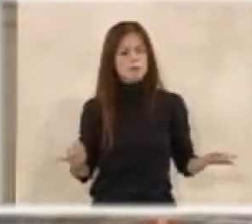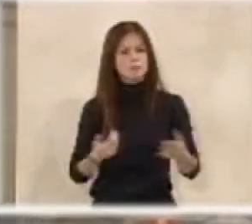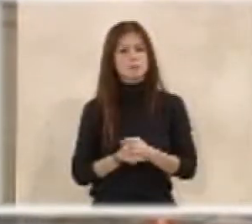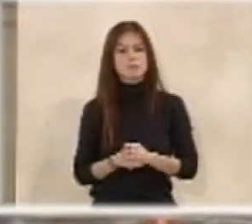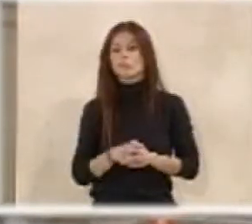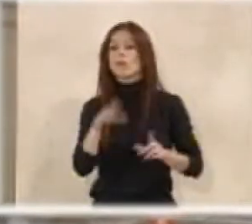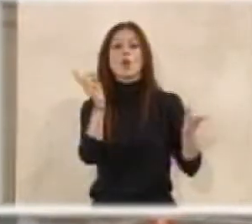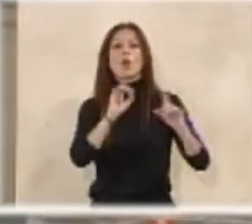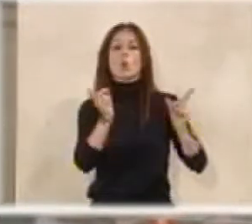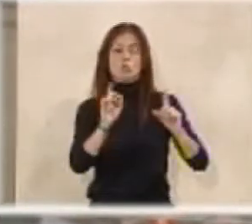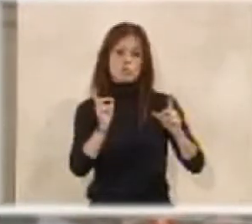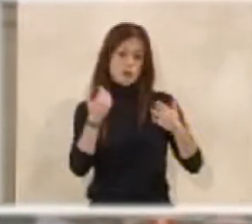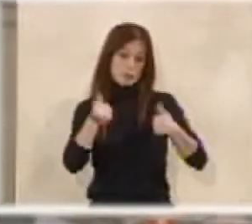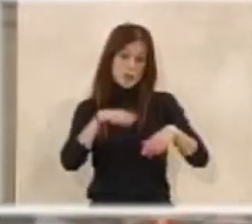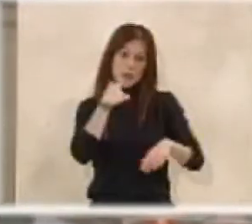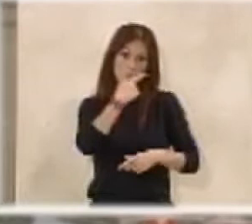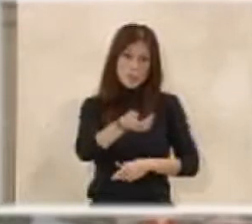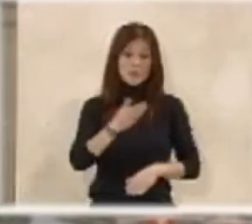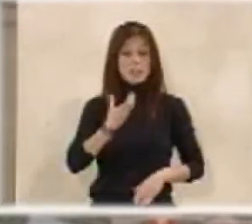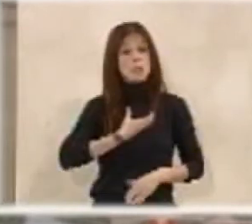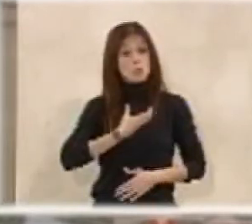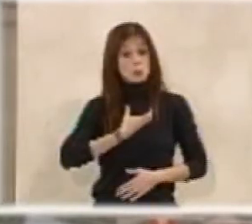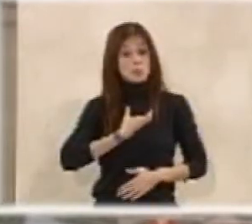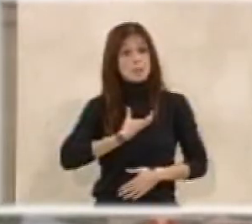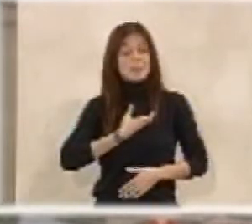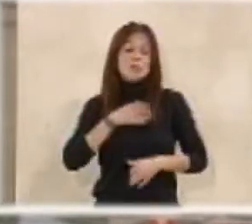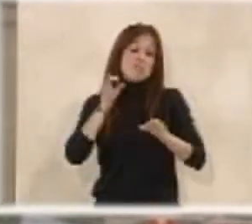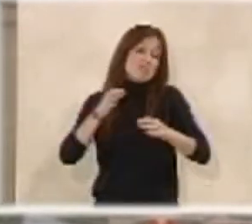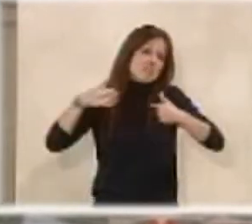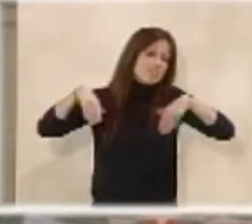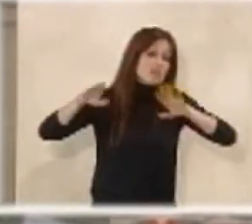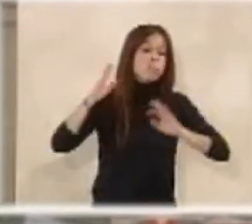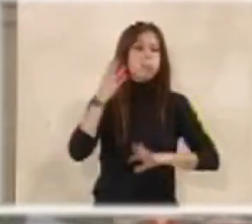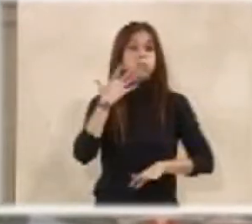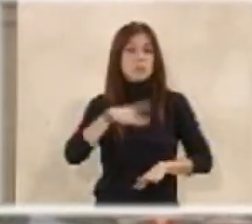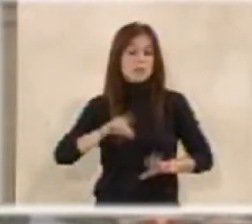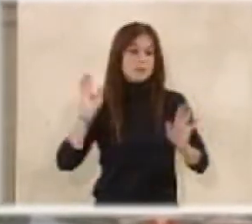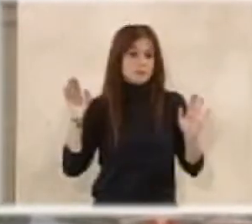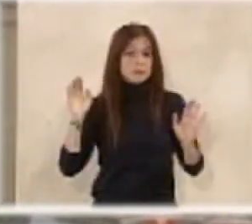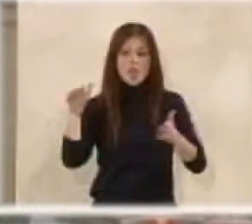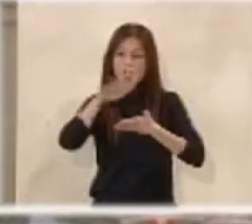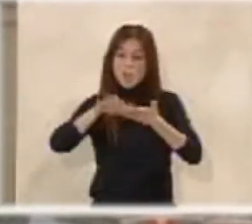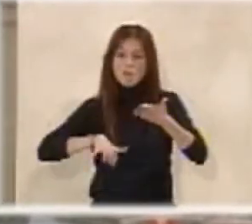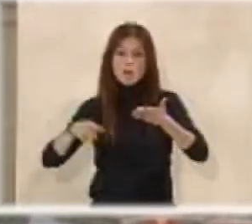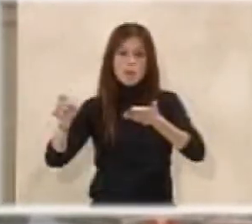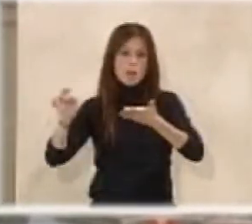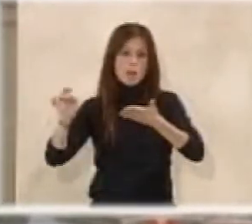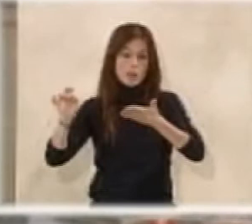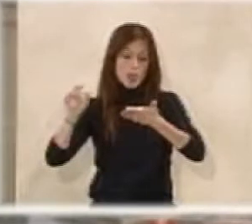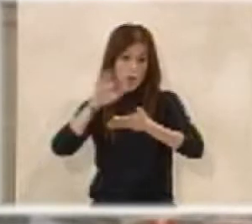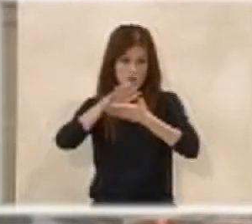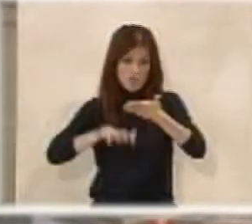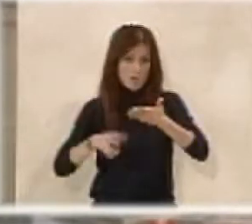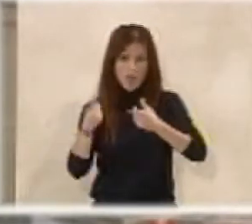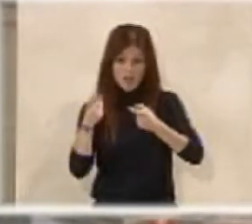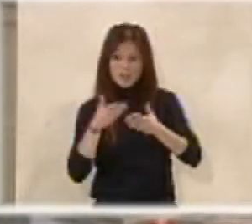vamos a decir las verdades. No obstante, como ya le he dicho, el ayuntamiento seguramente, y siguiendo todos los informes que